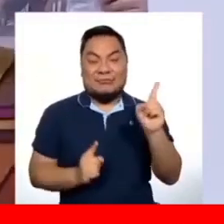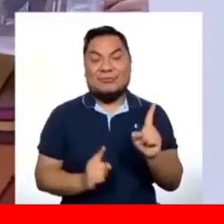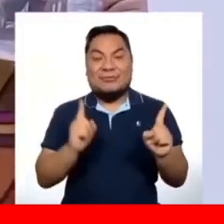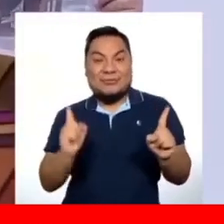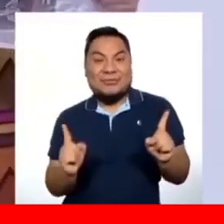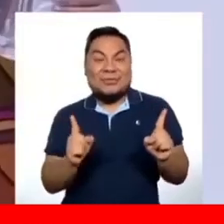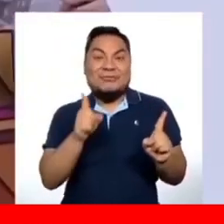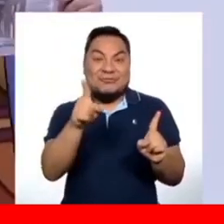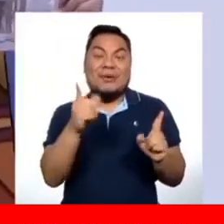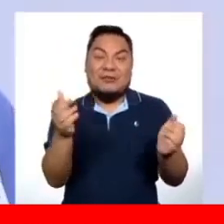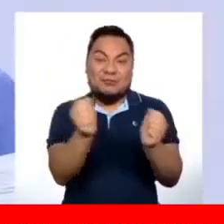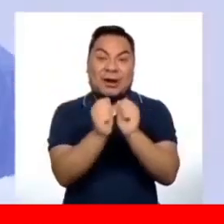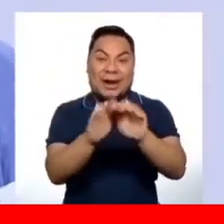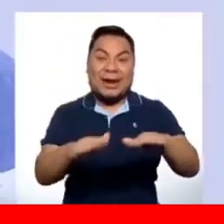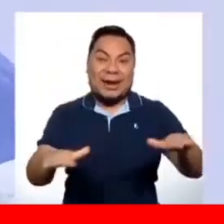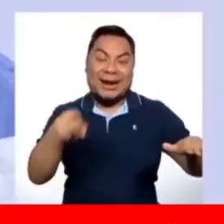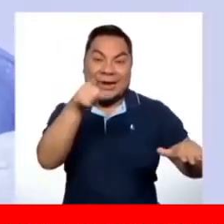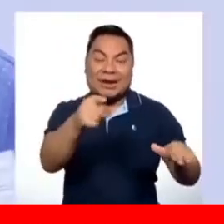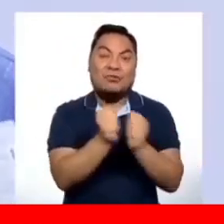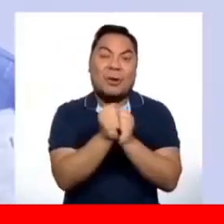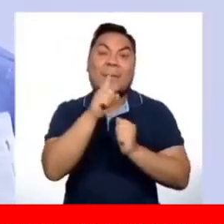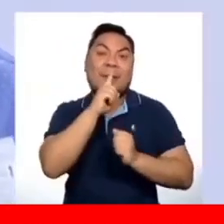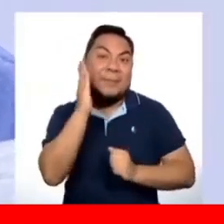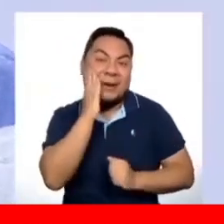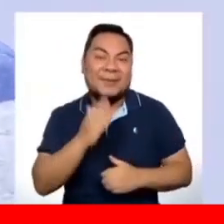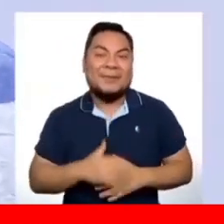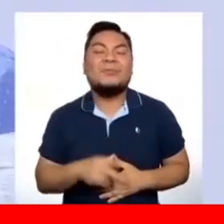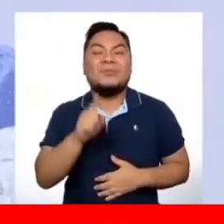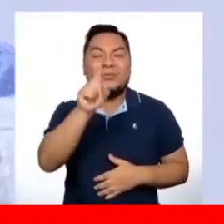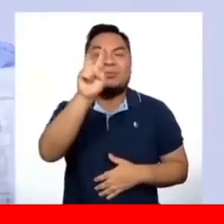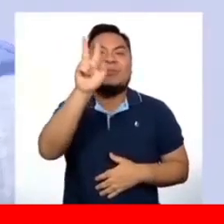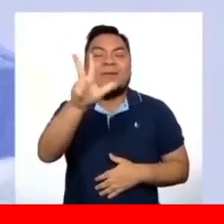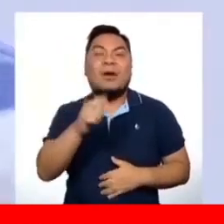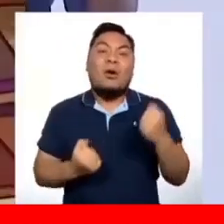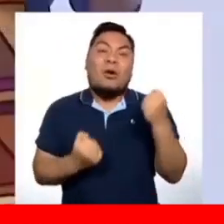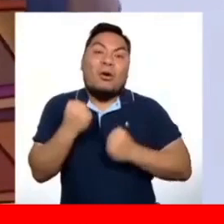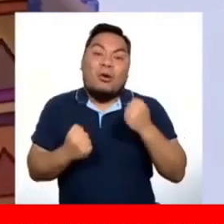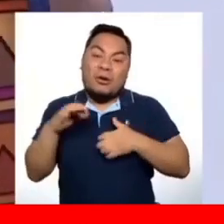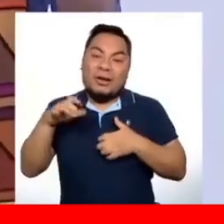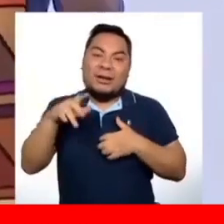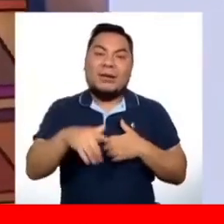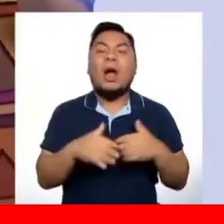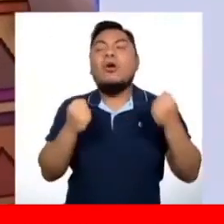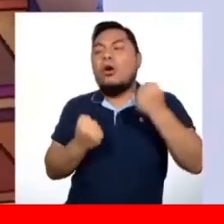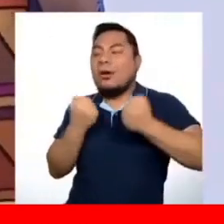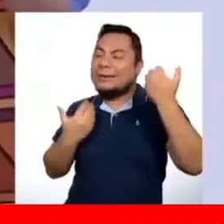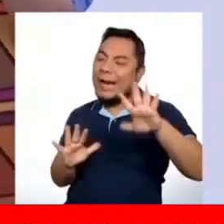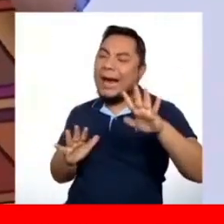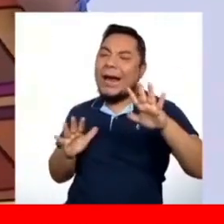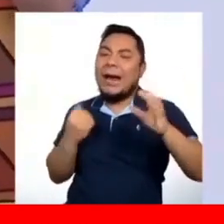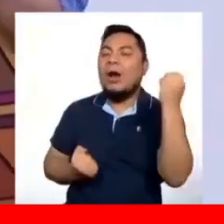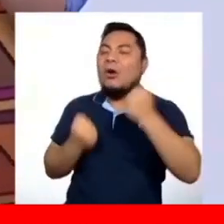con nosotros en casa. ¿Listos? Un, dos, tres, va.